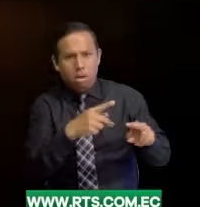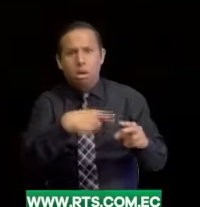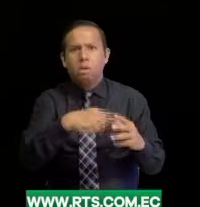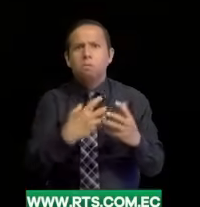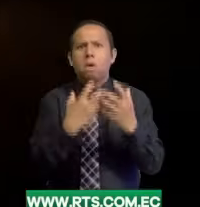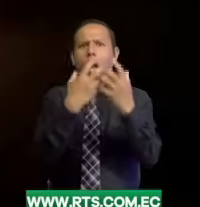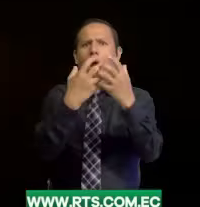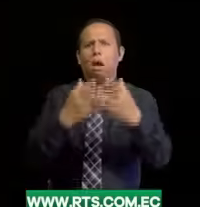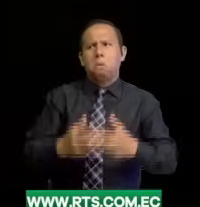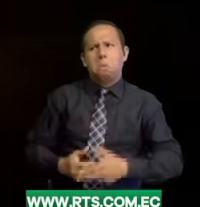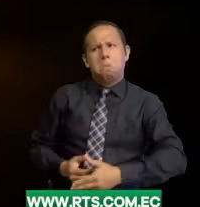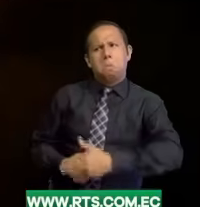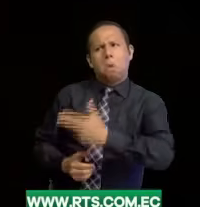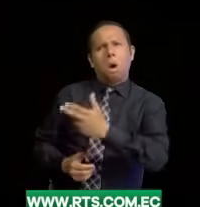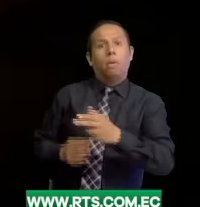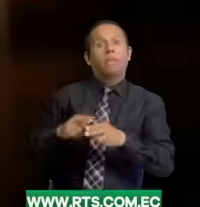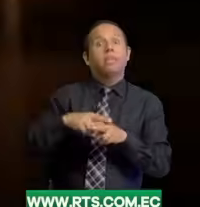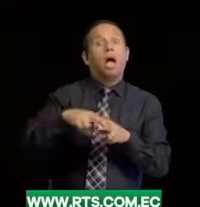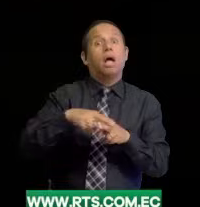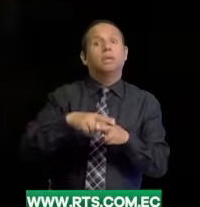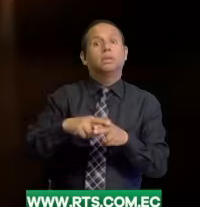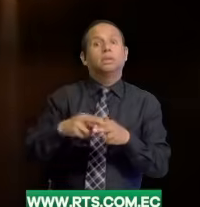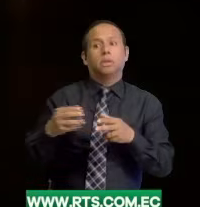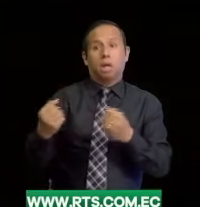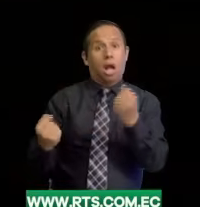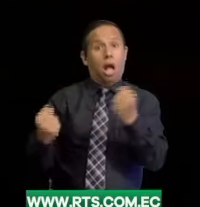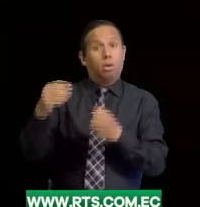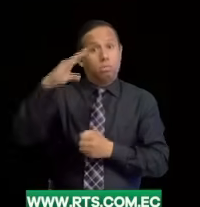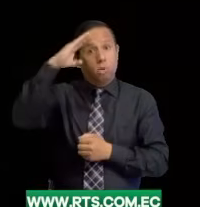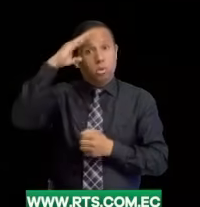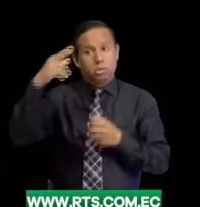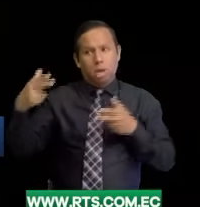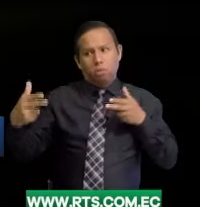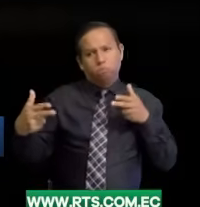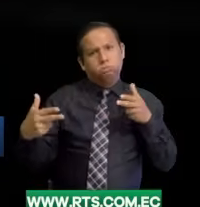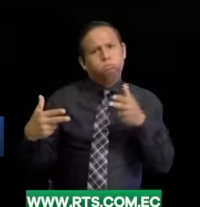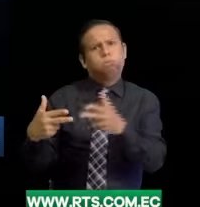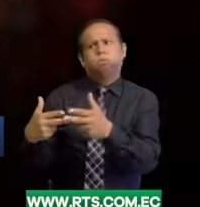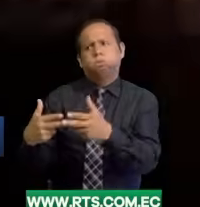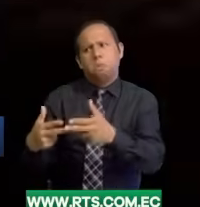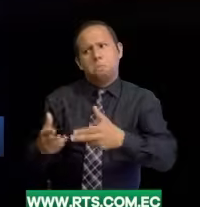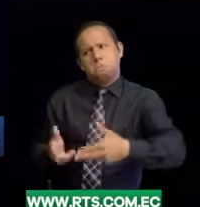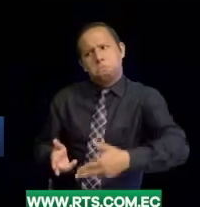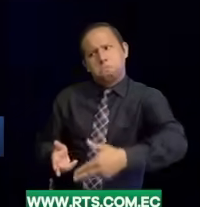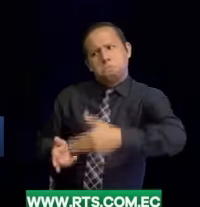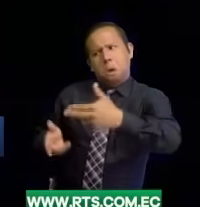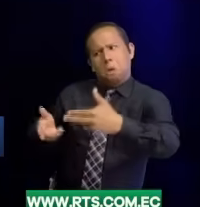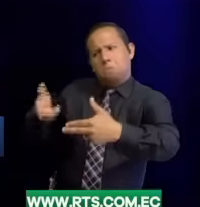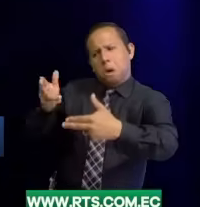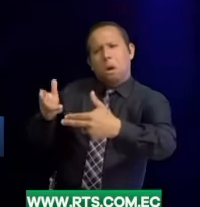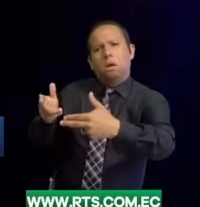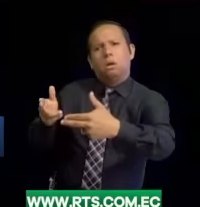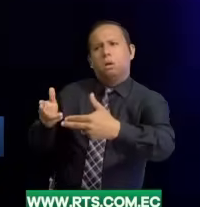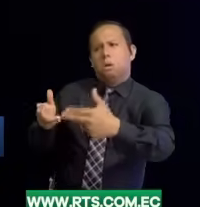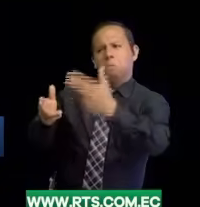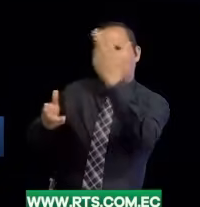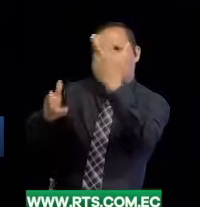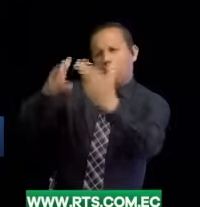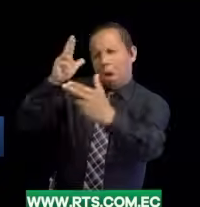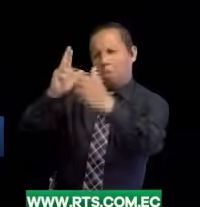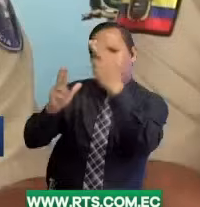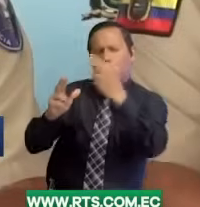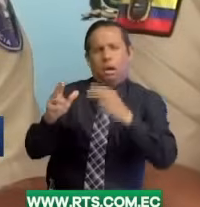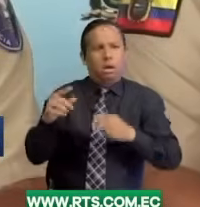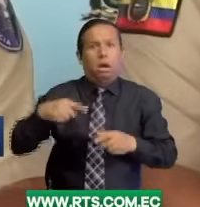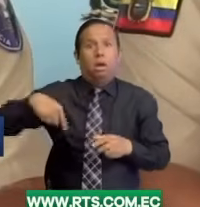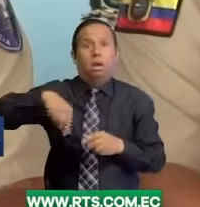el vehículo taxi cierra al vehículo policial, en donde sacan a relucir armas de fuego y se escuchan detonaciones, por lo que